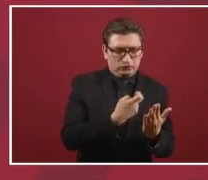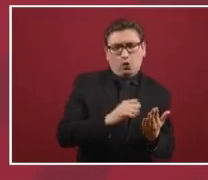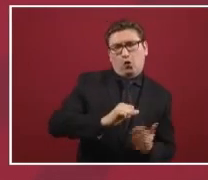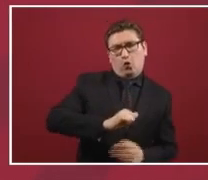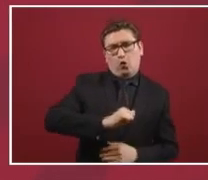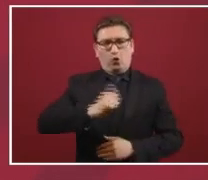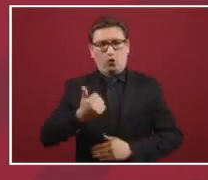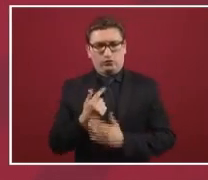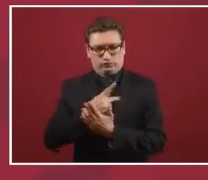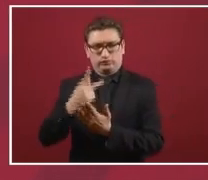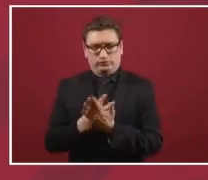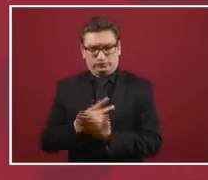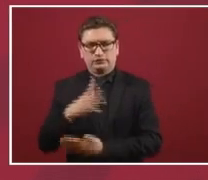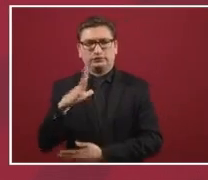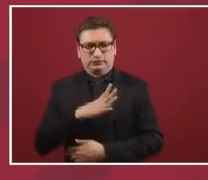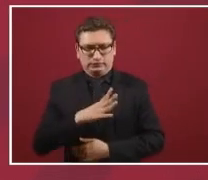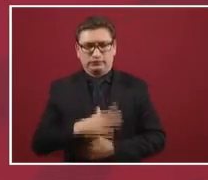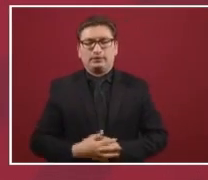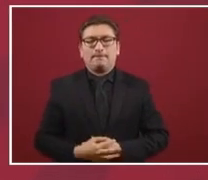para